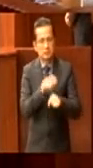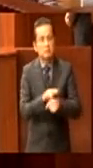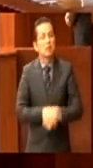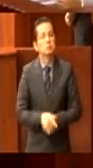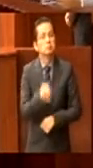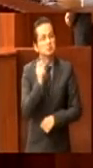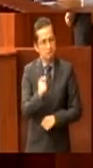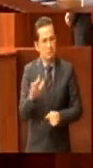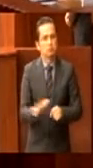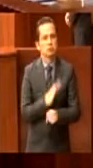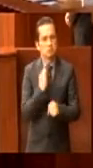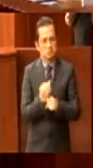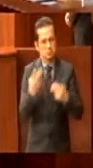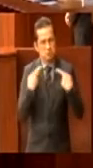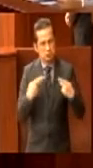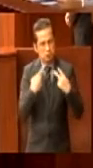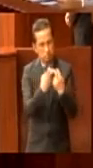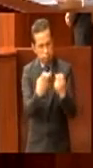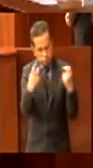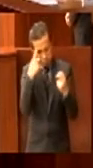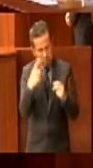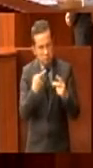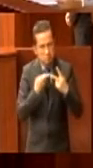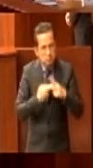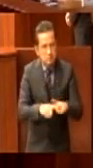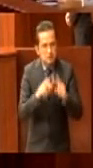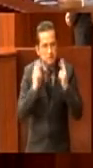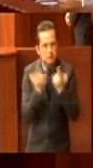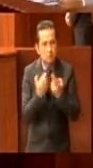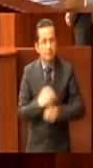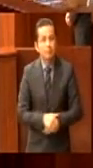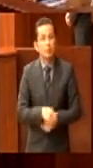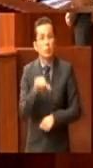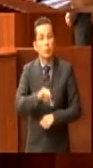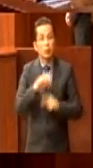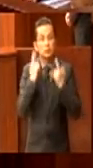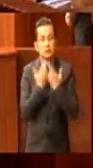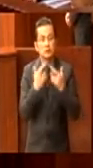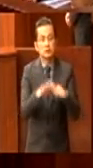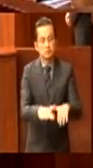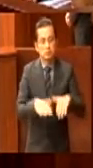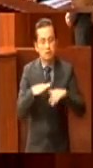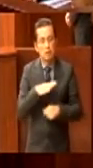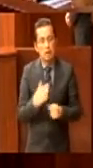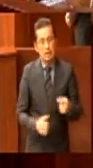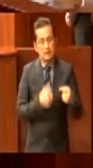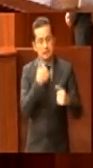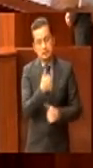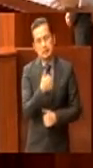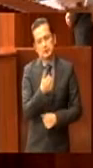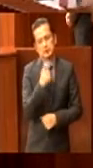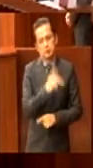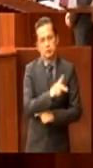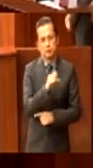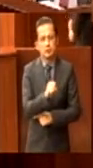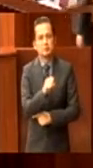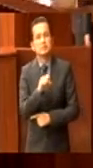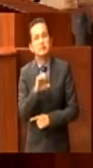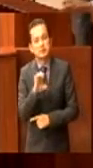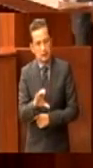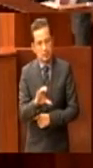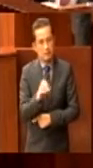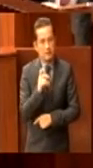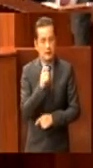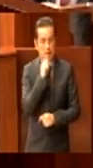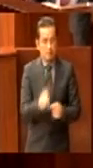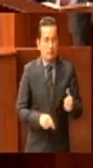válidamente la informó que en esta sesión pública serán objeto de análisis y resolución seis procedimientos especiales sancionadores de órgano central